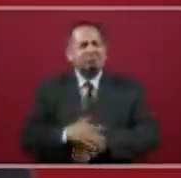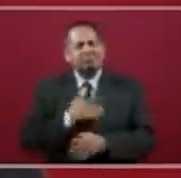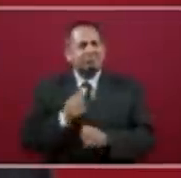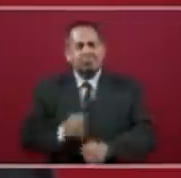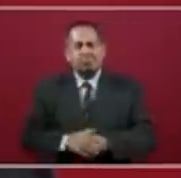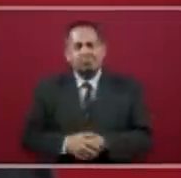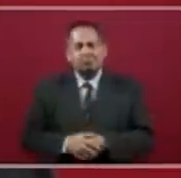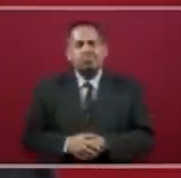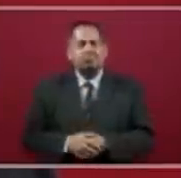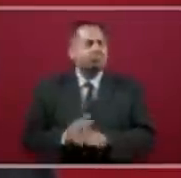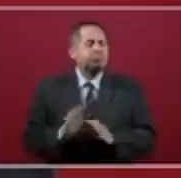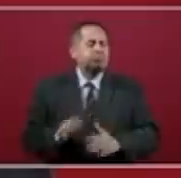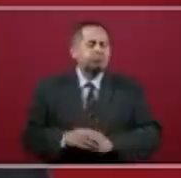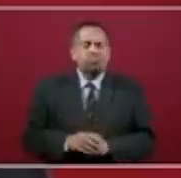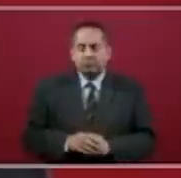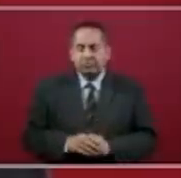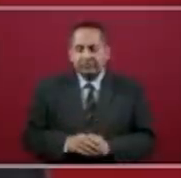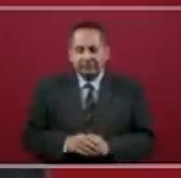ya